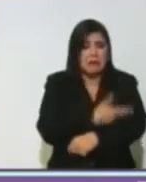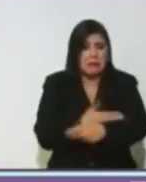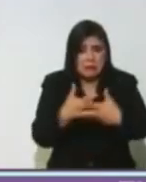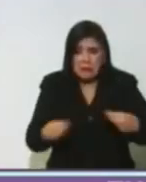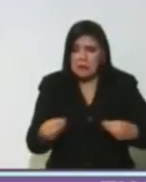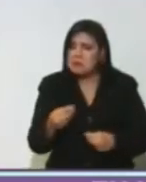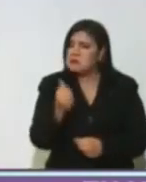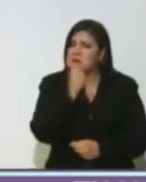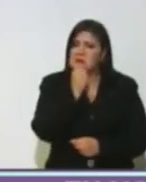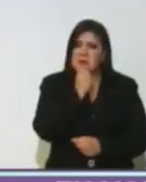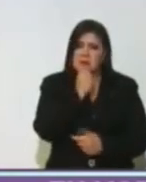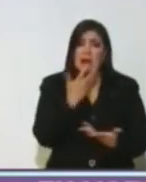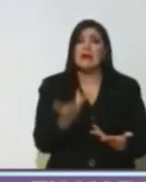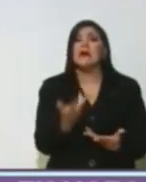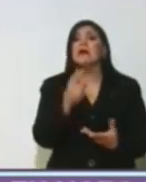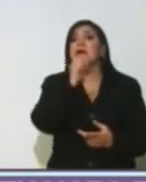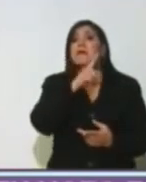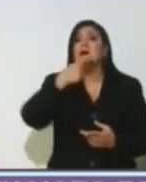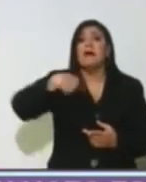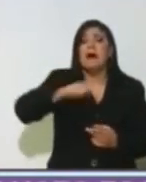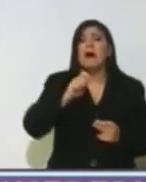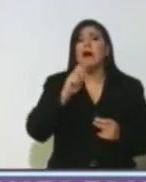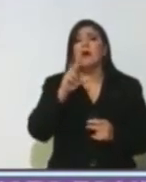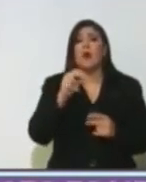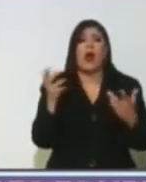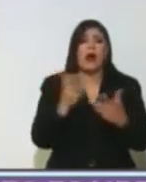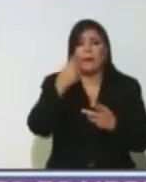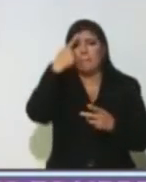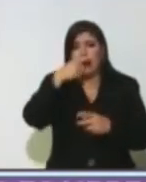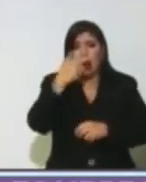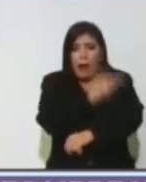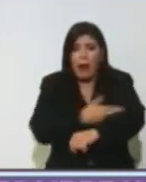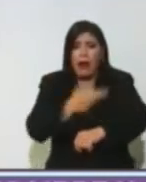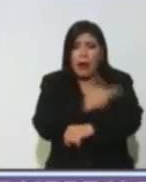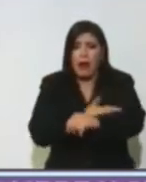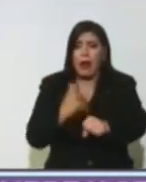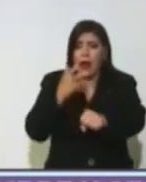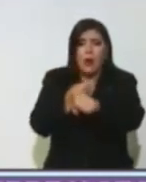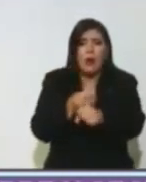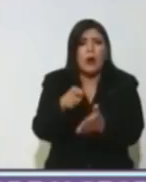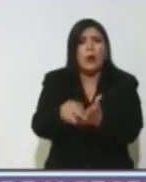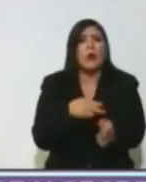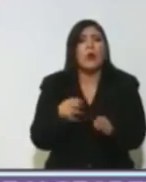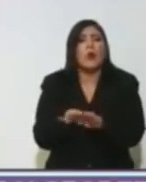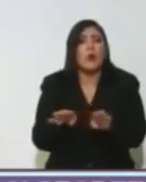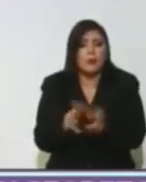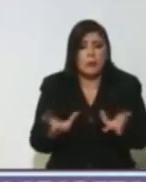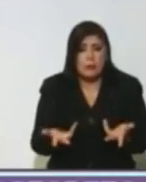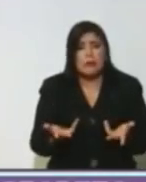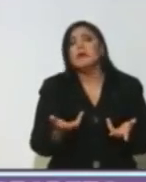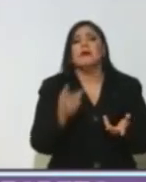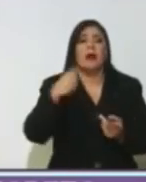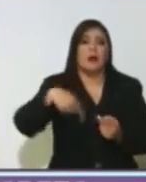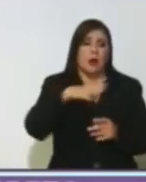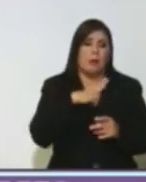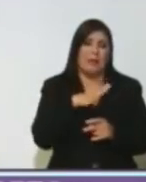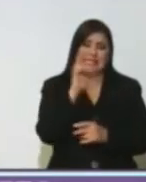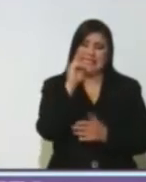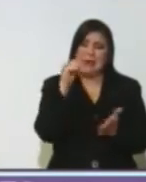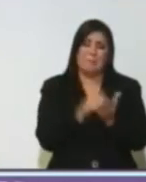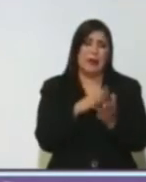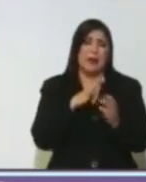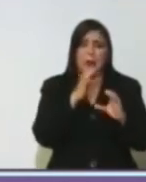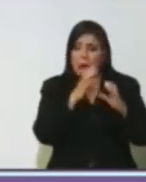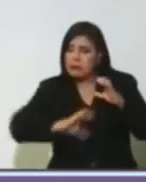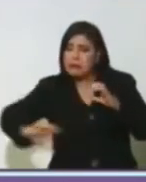de que no está resuelto no ha habido acciones concretas para resolverlo hoy en día tenemos 60 mil tomas clandestinas en la